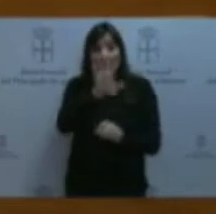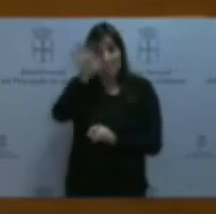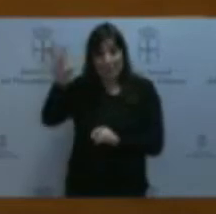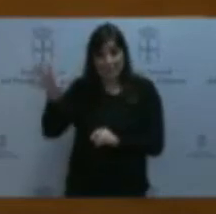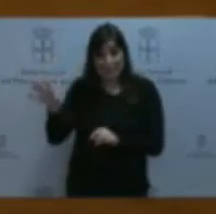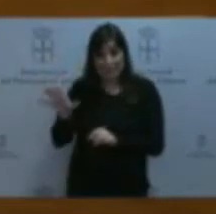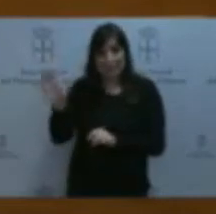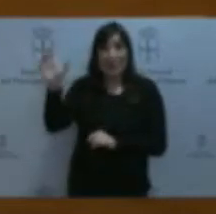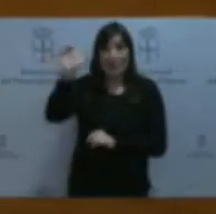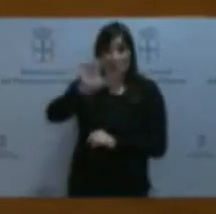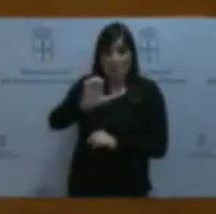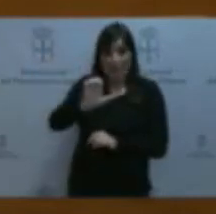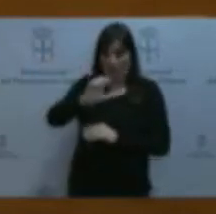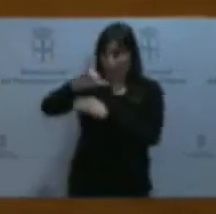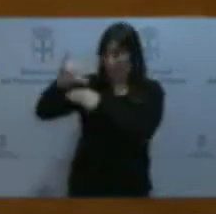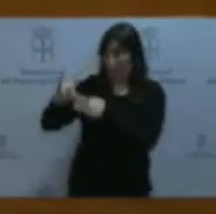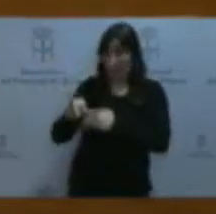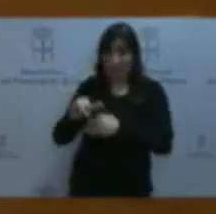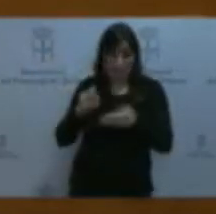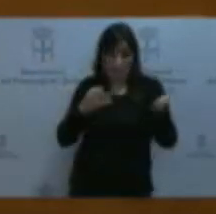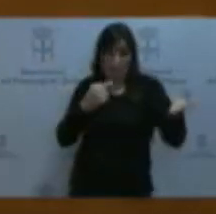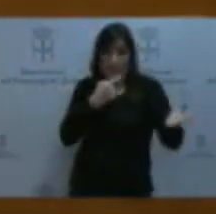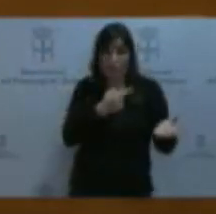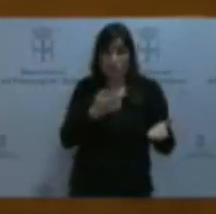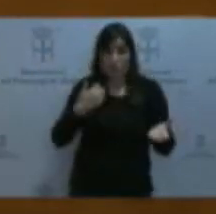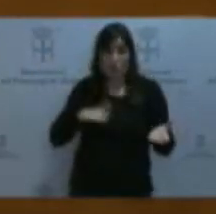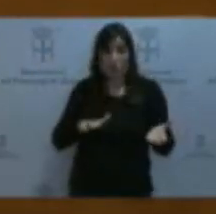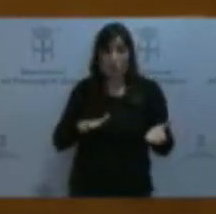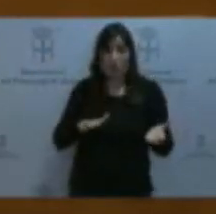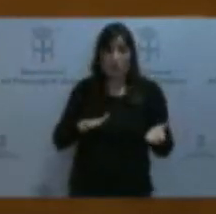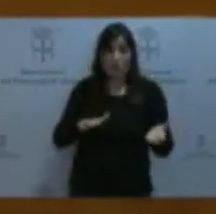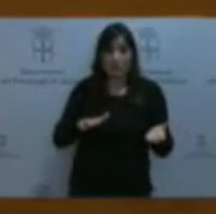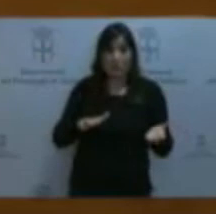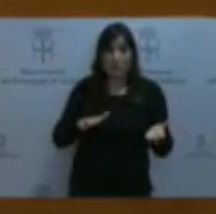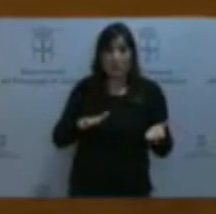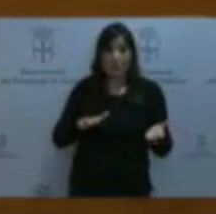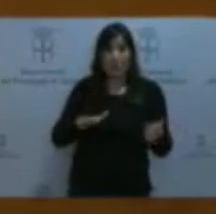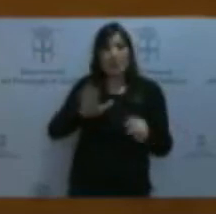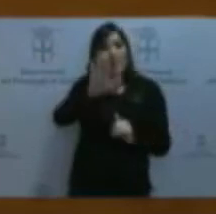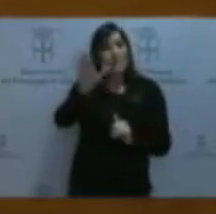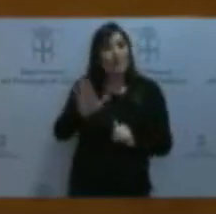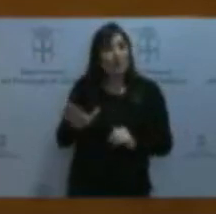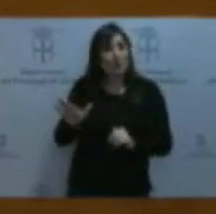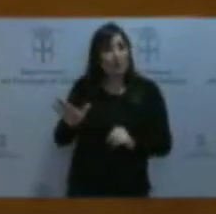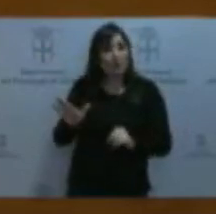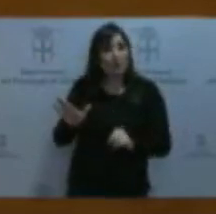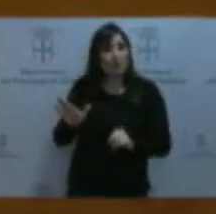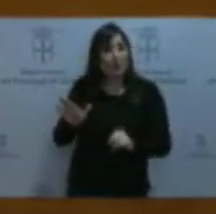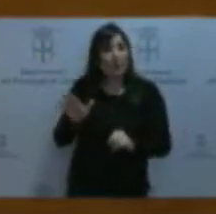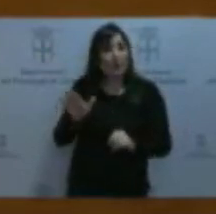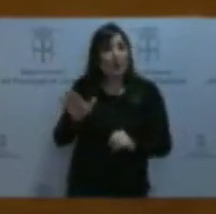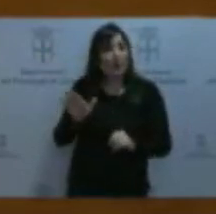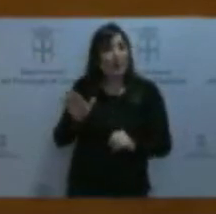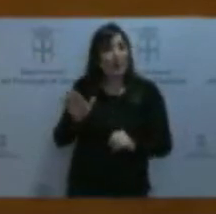lo han dicho también anteriores portavoces, parece que Francia sí que está consiguiendo incrementar la